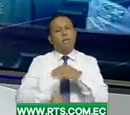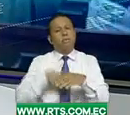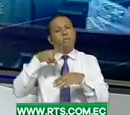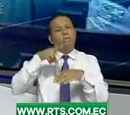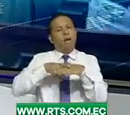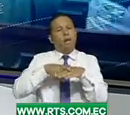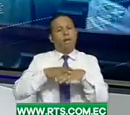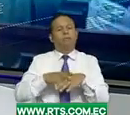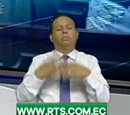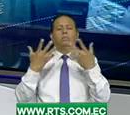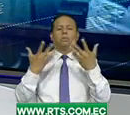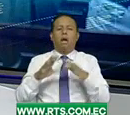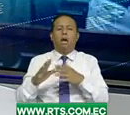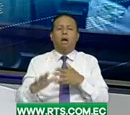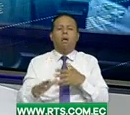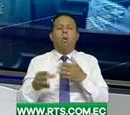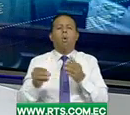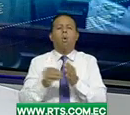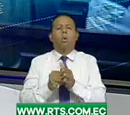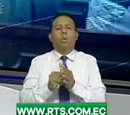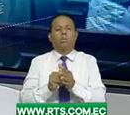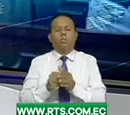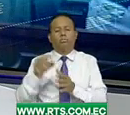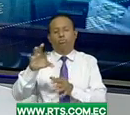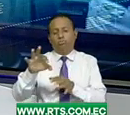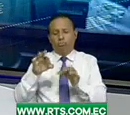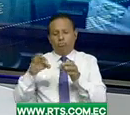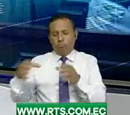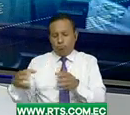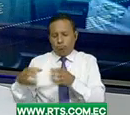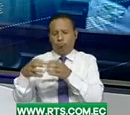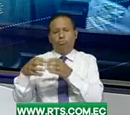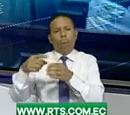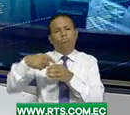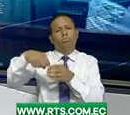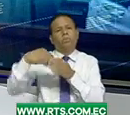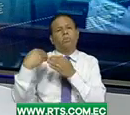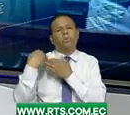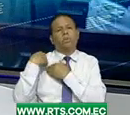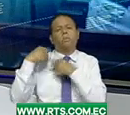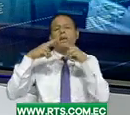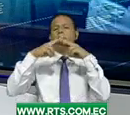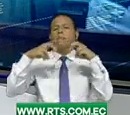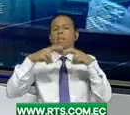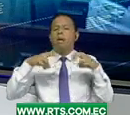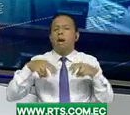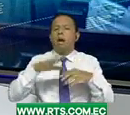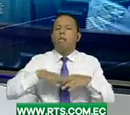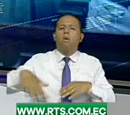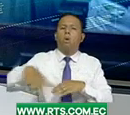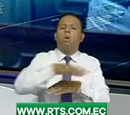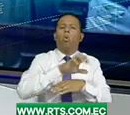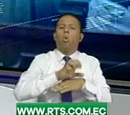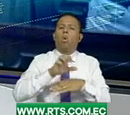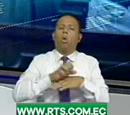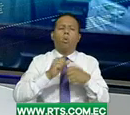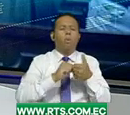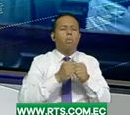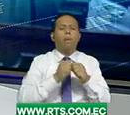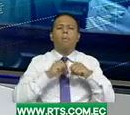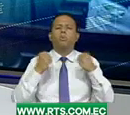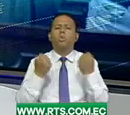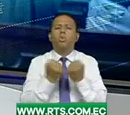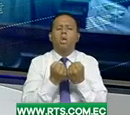otra subcomisión ocasional que investigará los femicidios que ocurren en el país y todas las problemáticas sociales que esto conlleva.